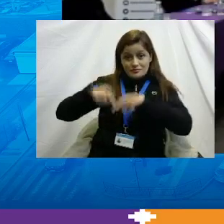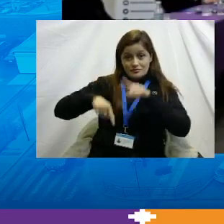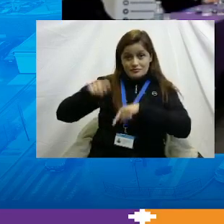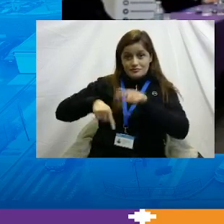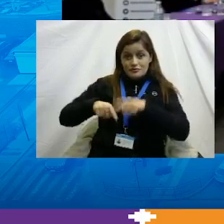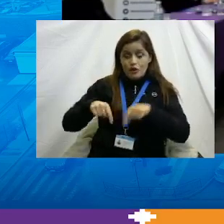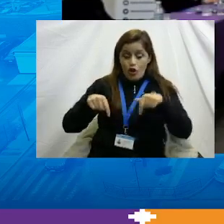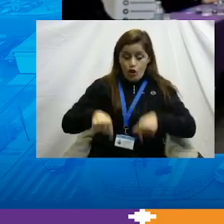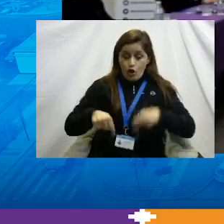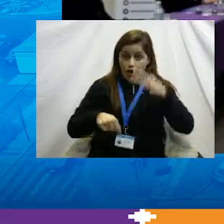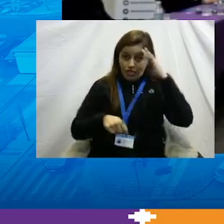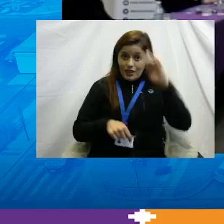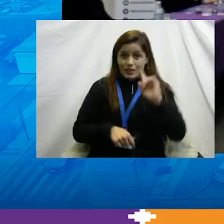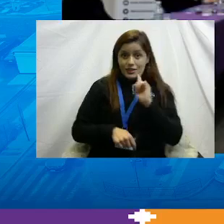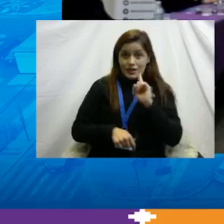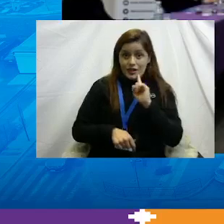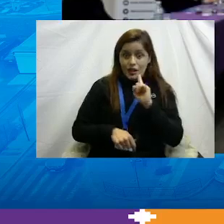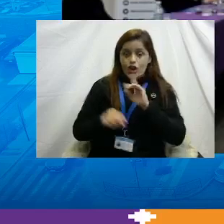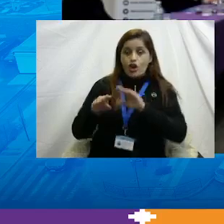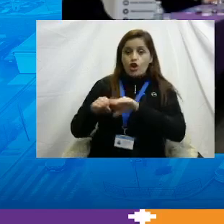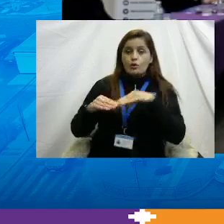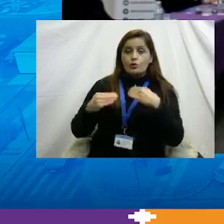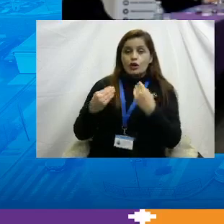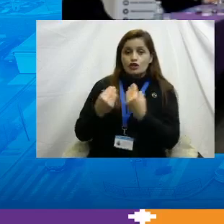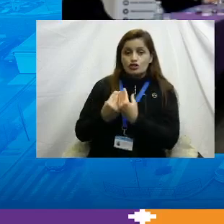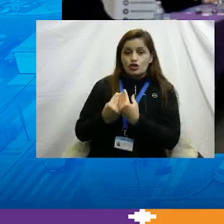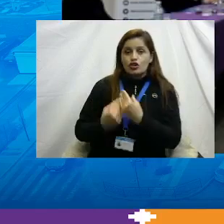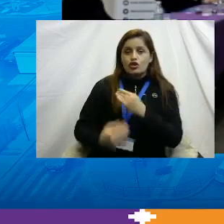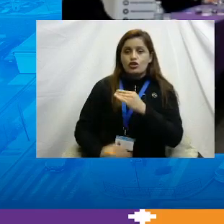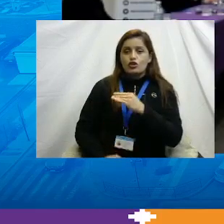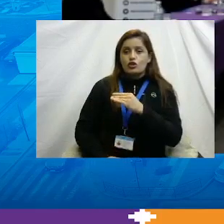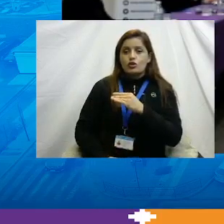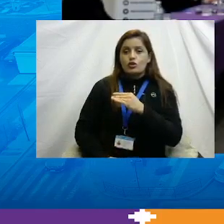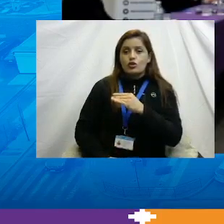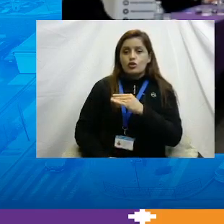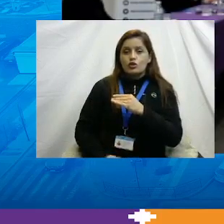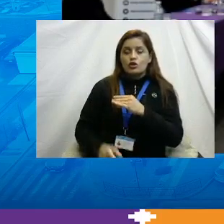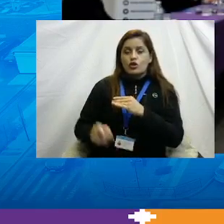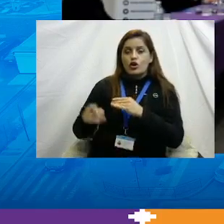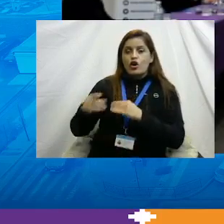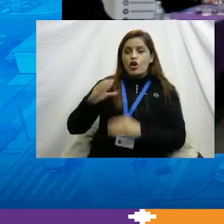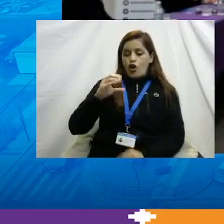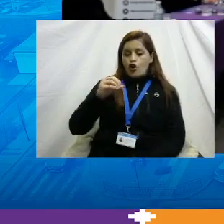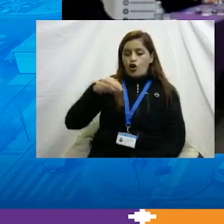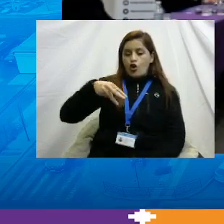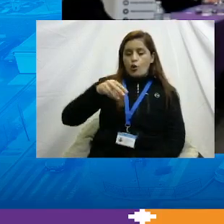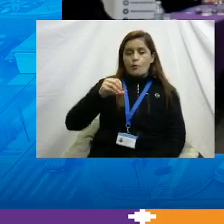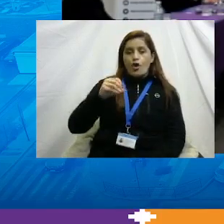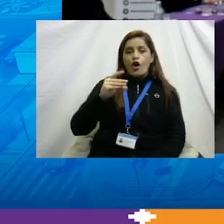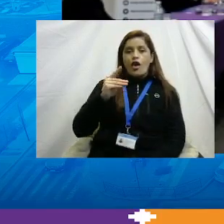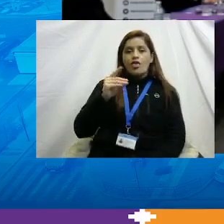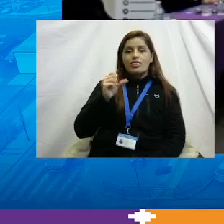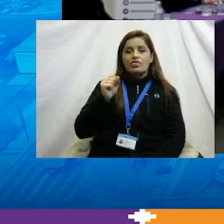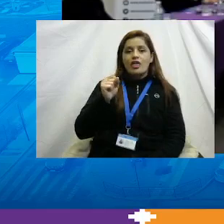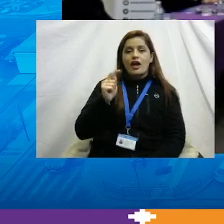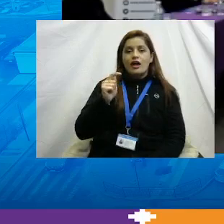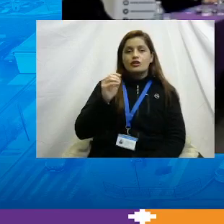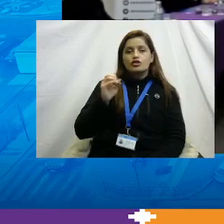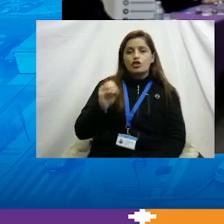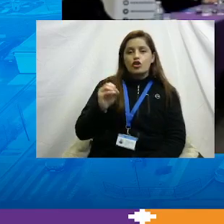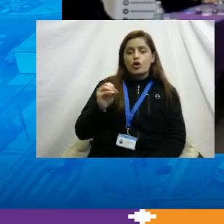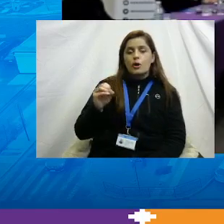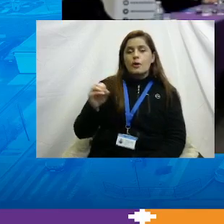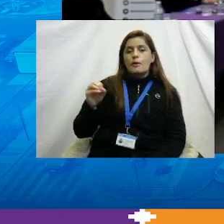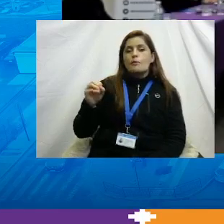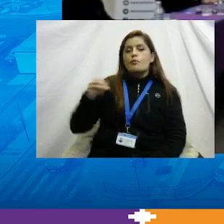hoy día la corporación son en comodato del municipio a la corporación. Entonces, finalmente son terrenos municipales.